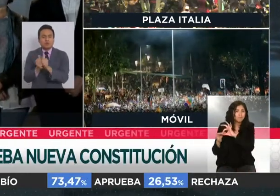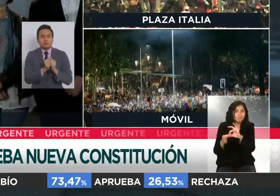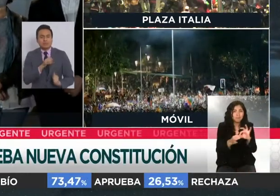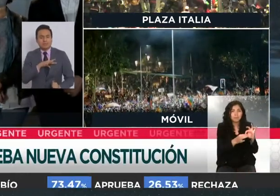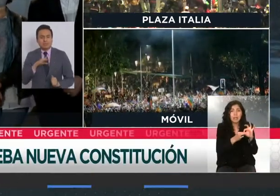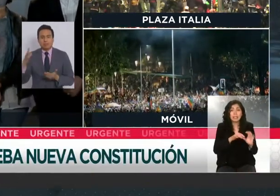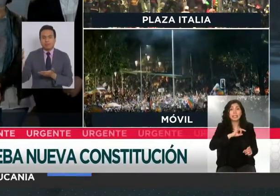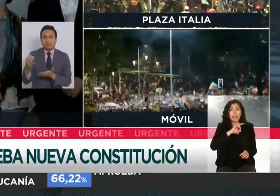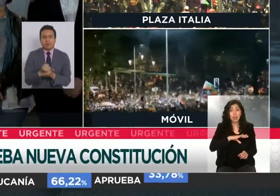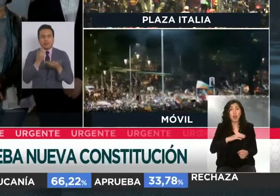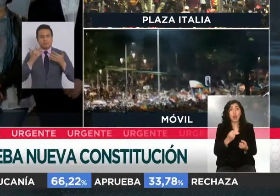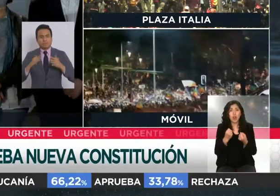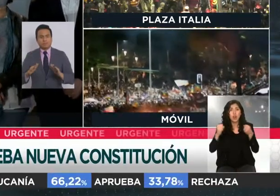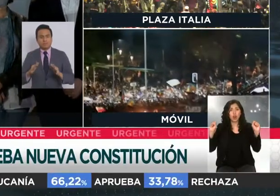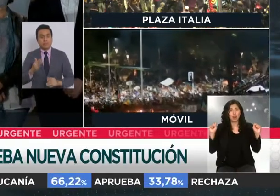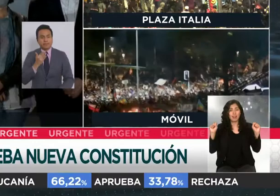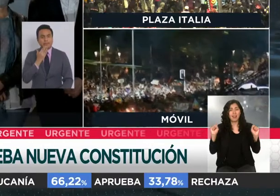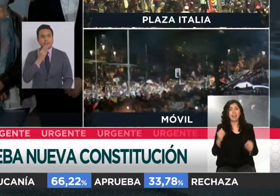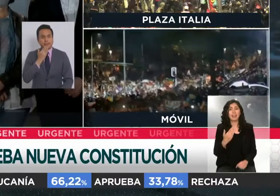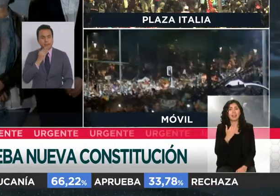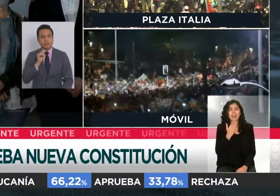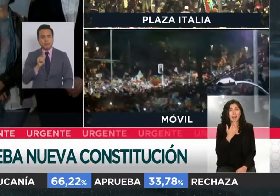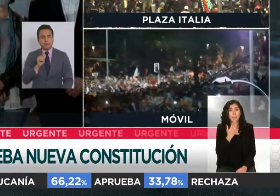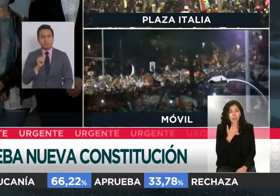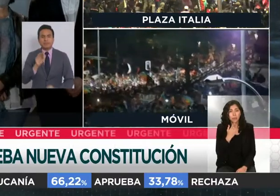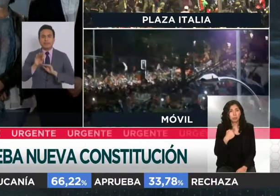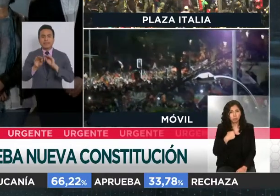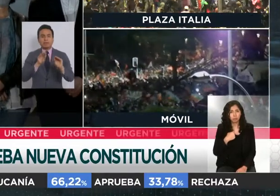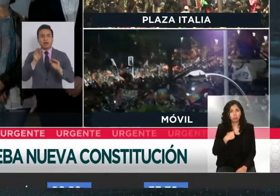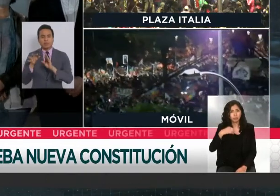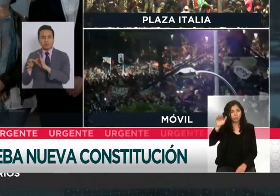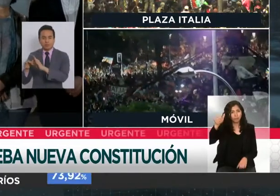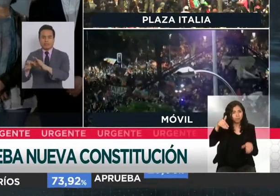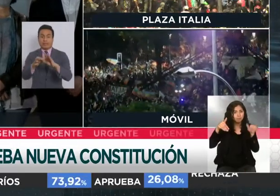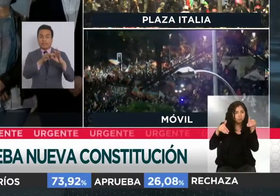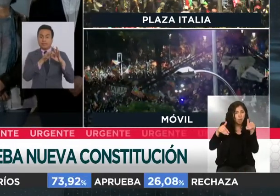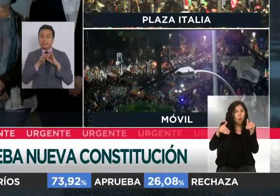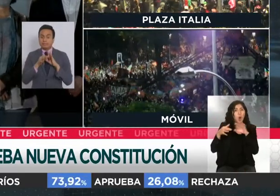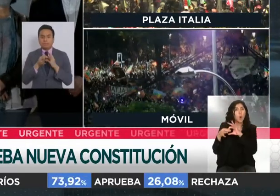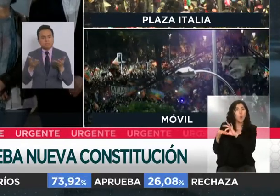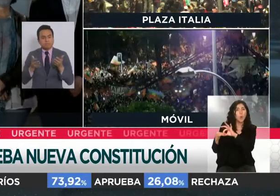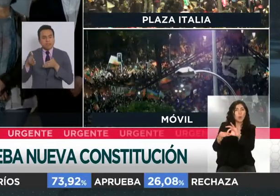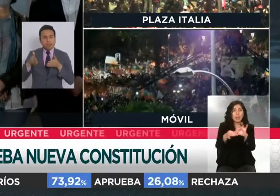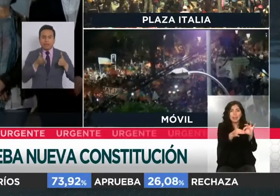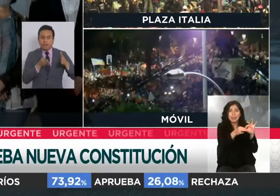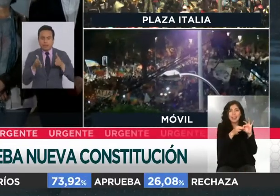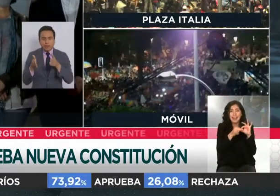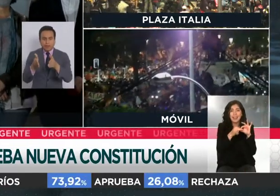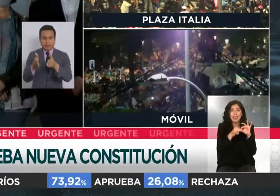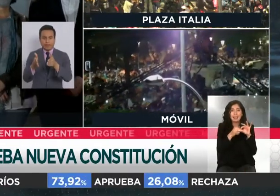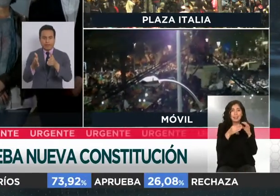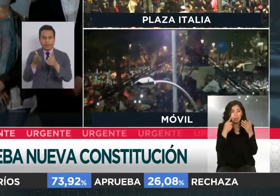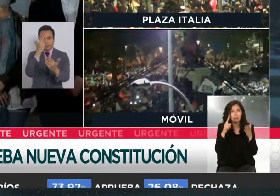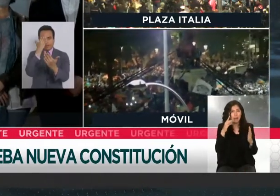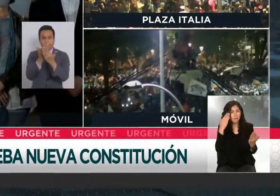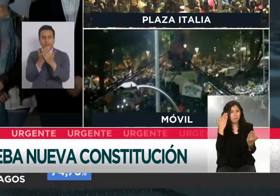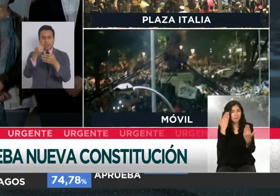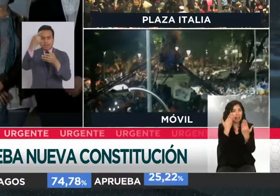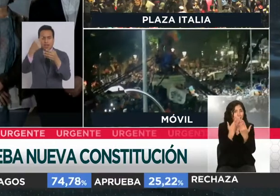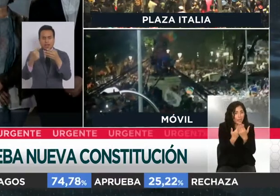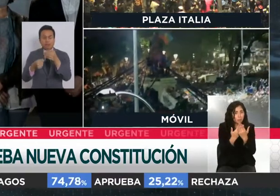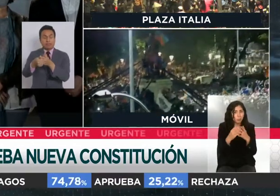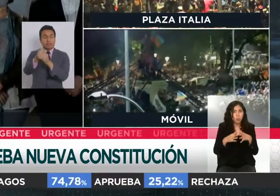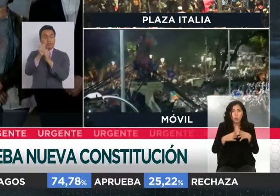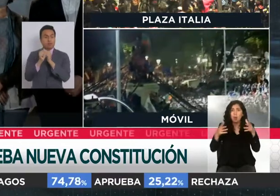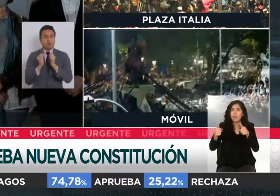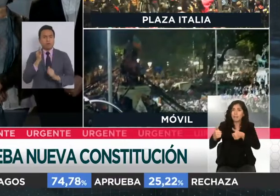logrado. Y también hago un llamado a la unidad para recorrer y enfrentar los grandes